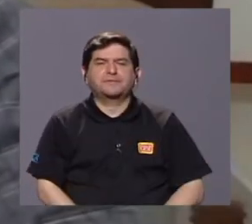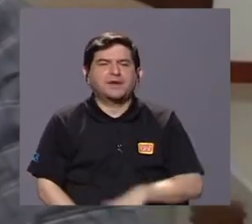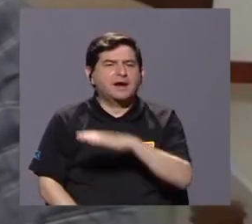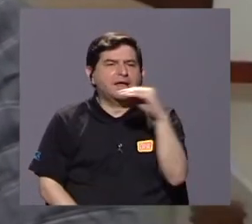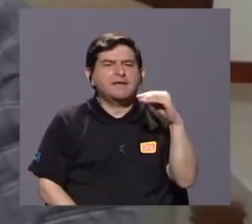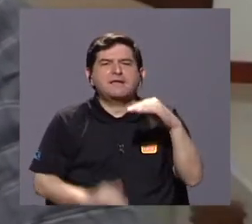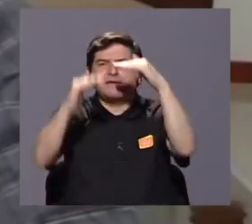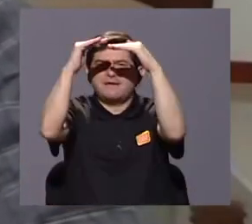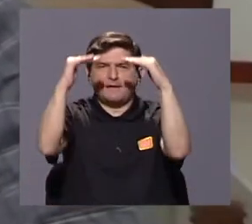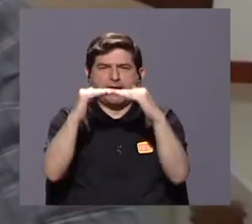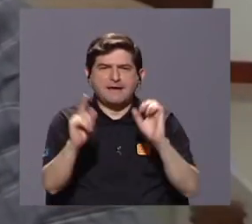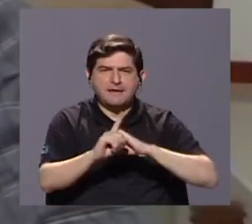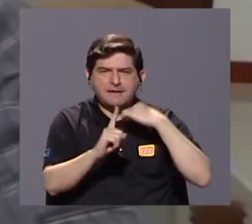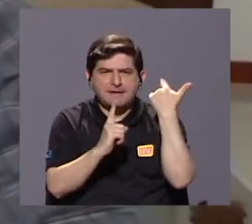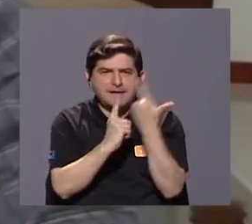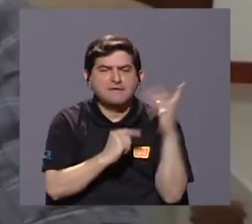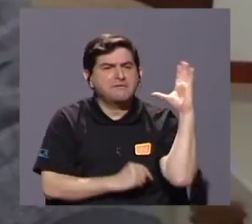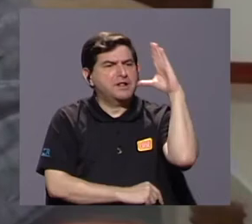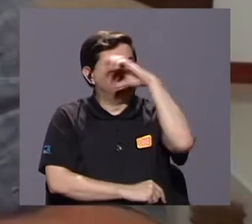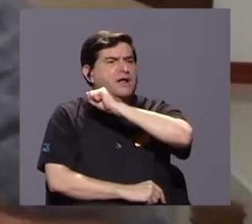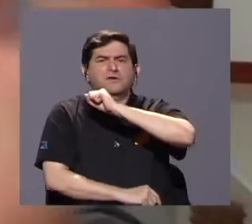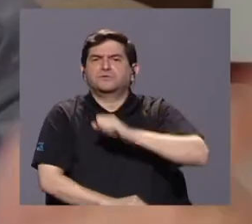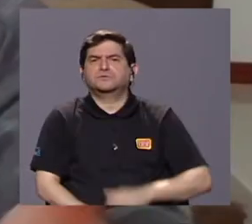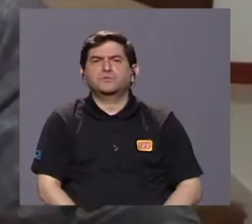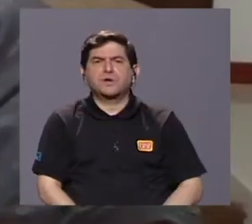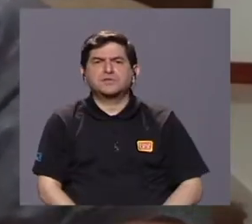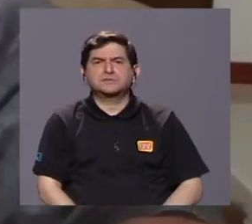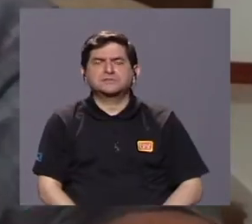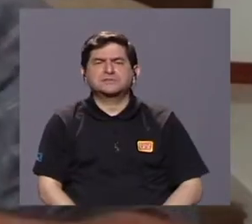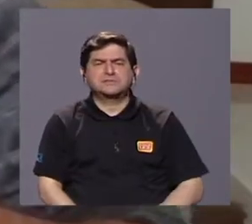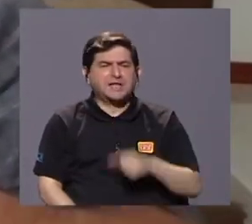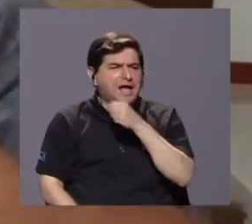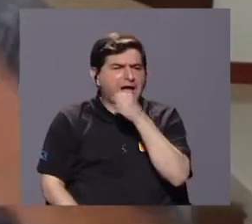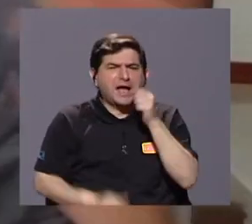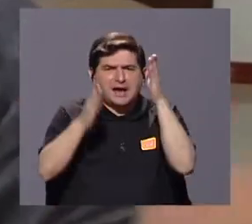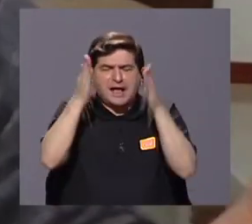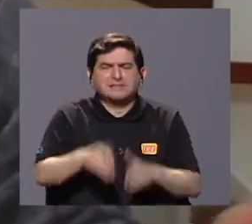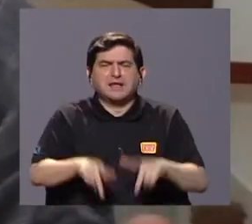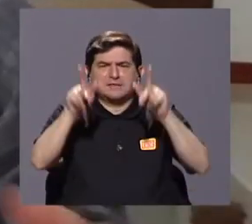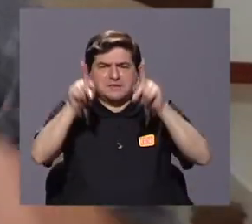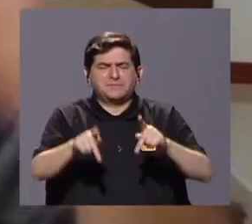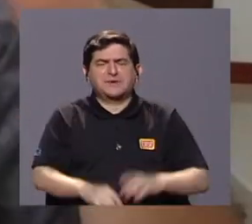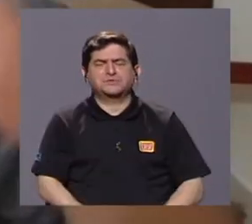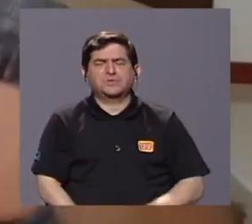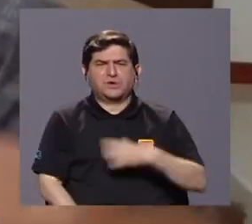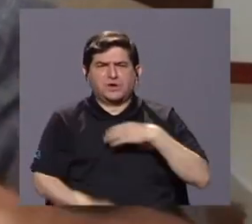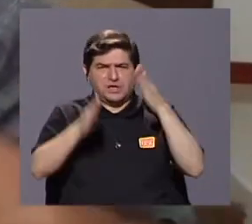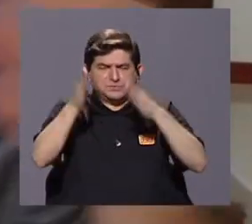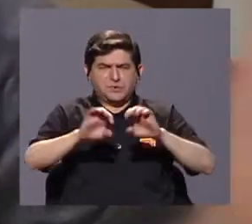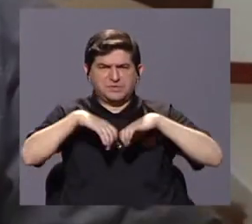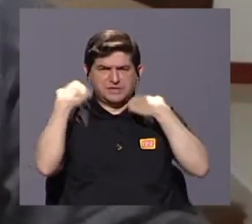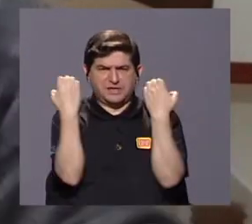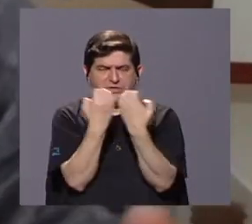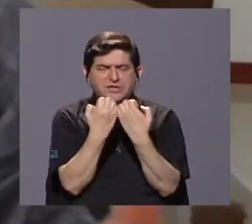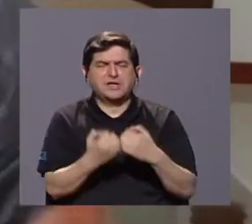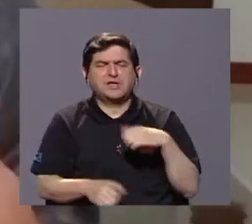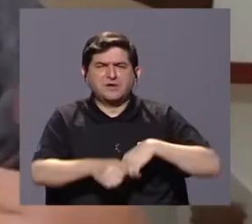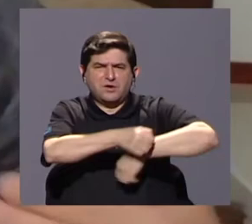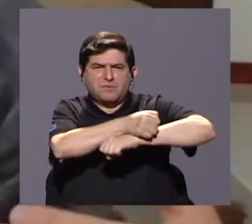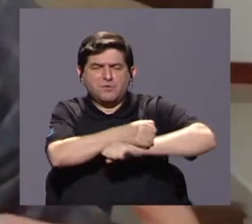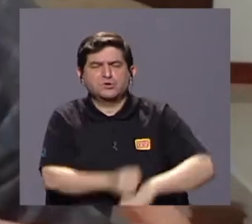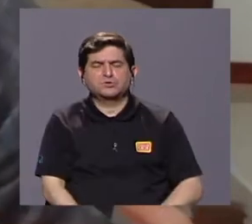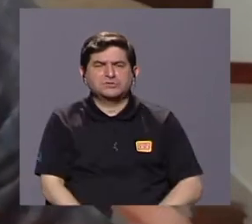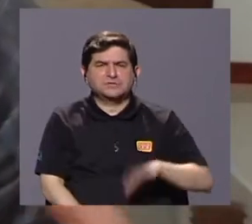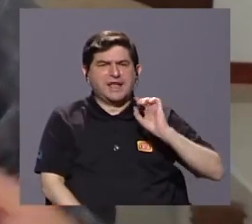los estratos sociales, hemos visto artistas, cantantes, dueños de equipos de fútbol, el presidente del Real Madrid y